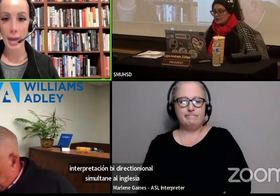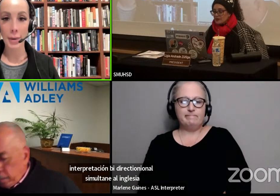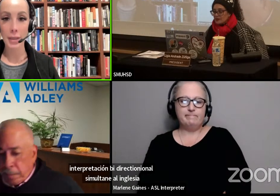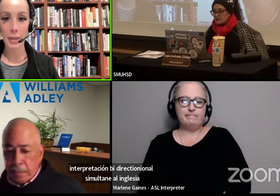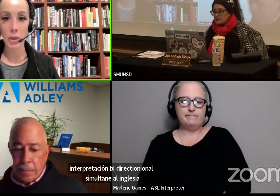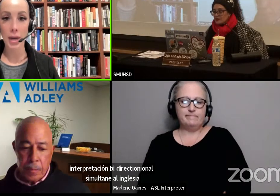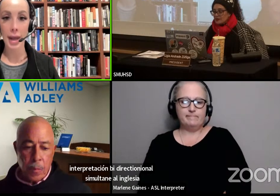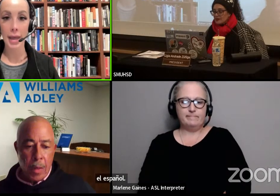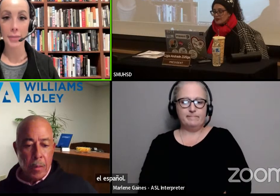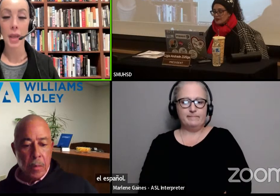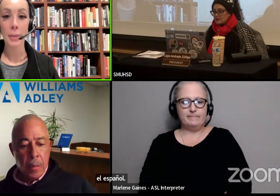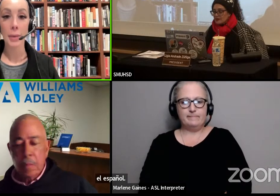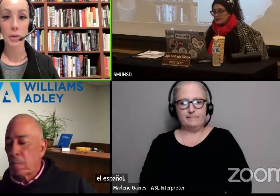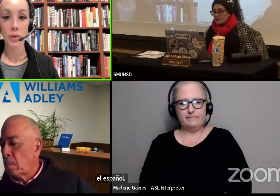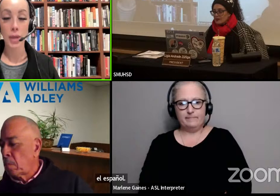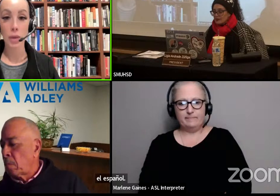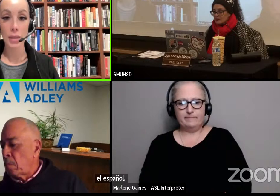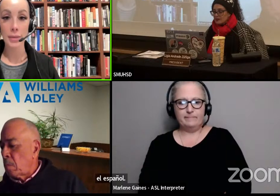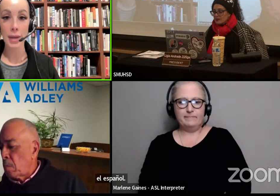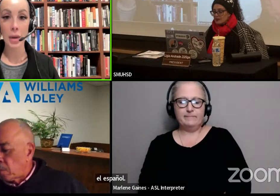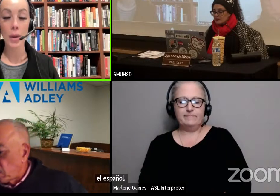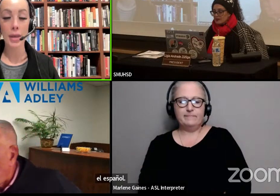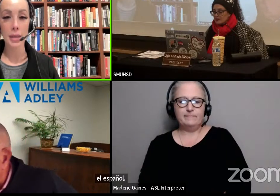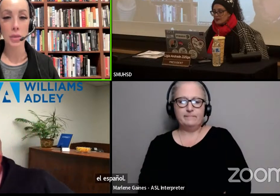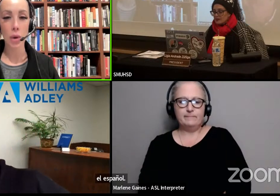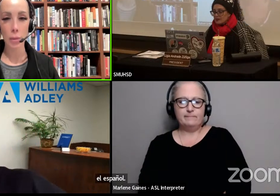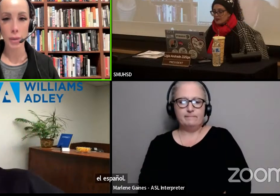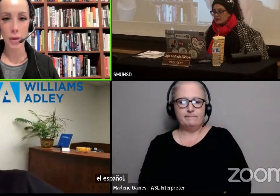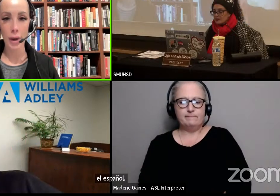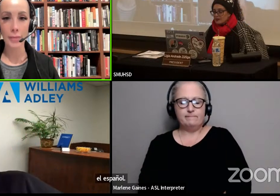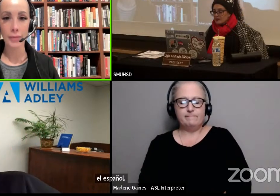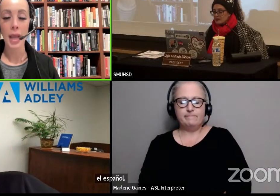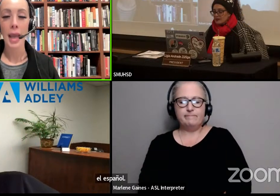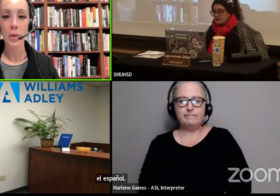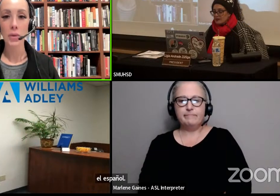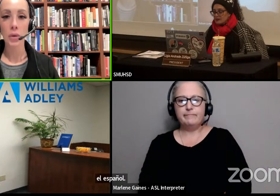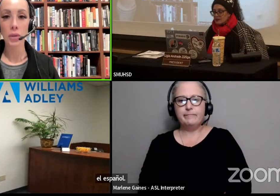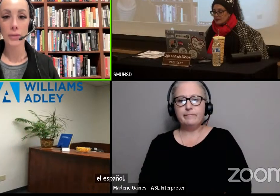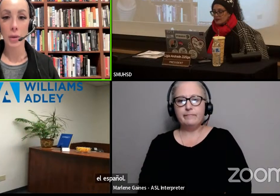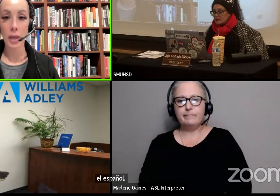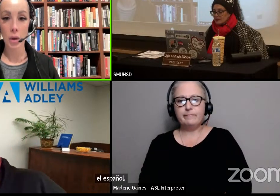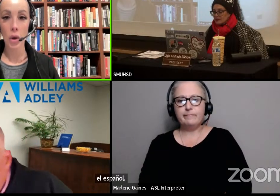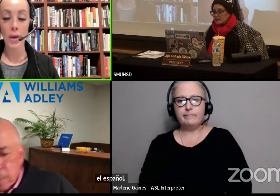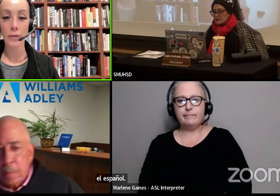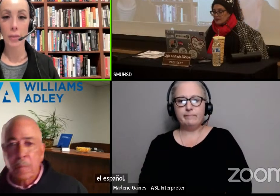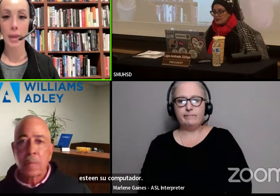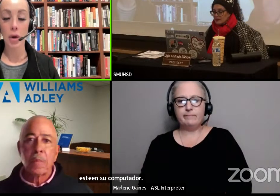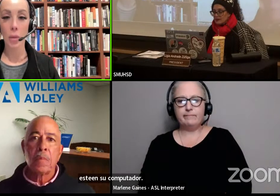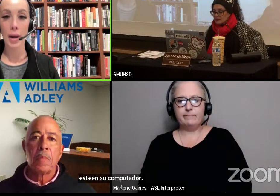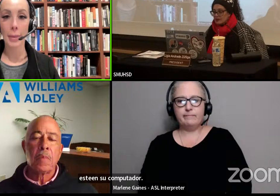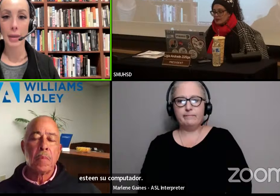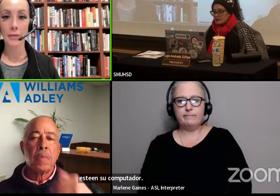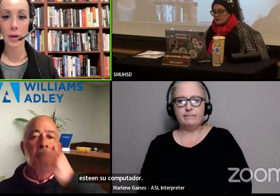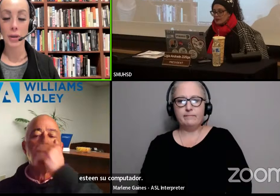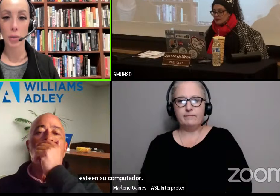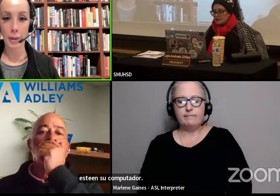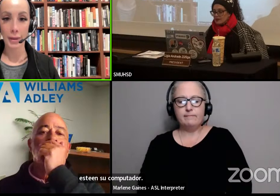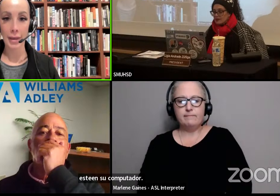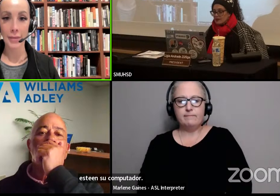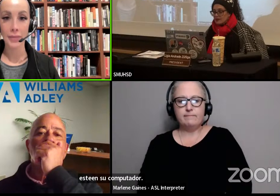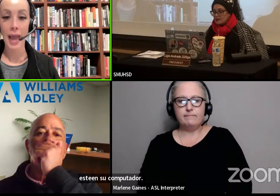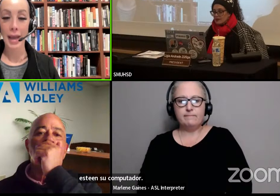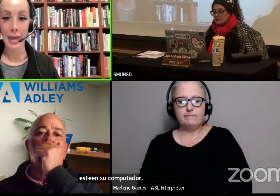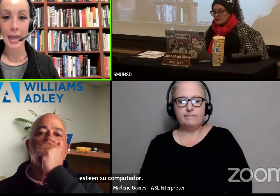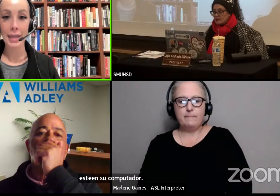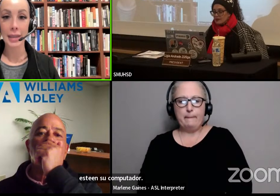no tiene que presionar nada, pero si usted no es bilingüe y está en su computadora, en unos segundos verá un icono en forma de globo en la parte inferior de su